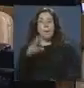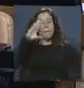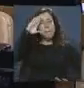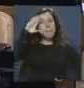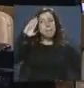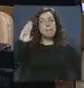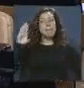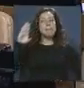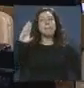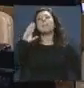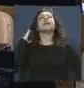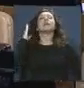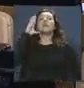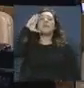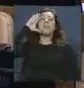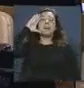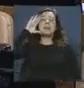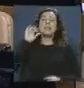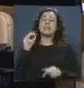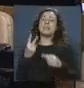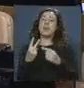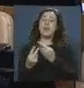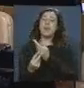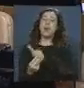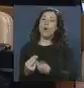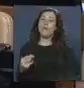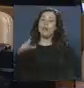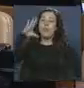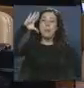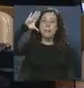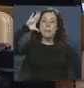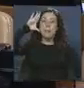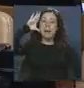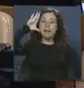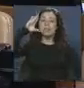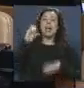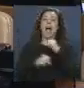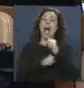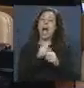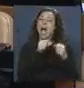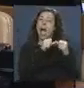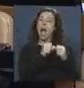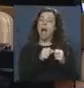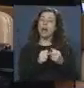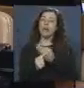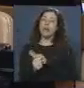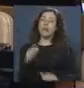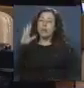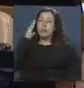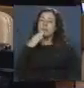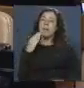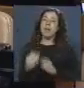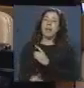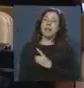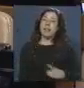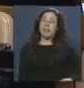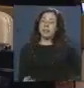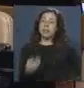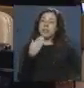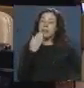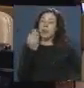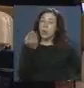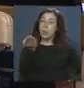Bachelet, el primer gobierno de la presidenta Bachelet y en este segundo gobierno de la presidenta Bachelet, durante años el gobierno de la presidenta Bachelet y también parlamentarios, entre los cuales está incluido